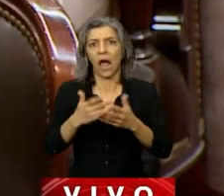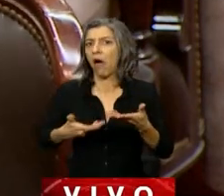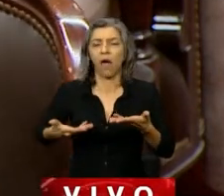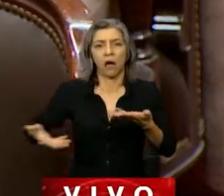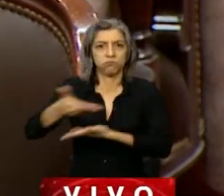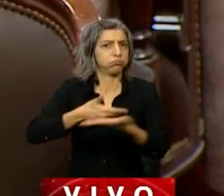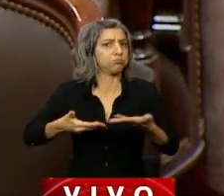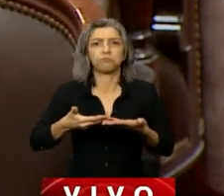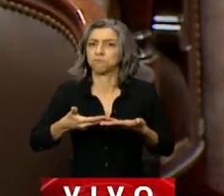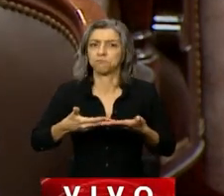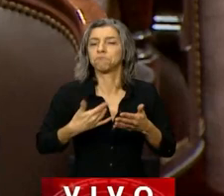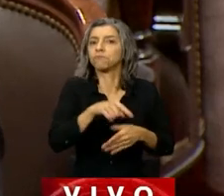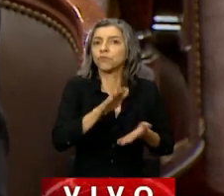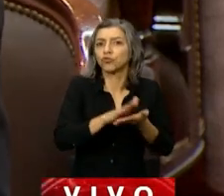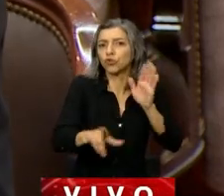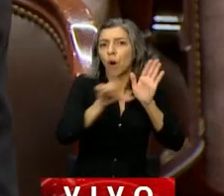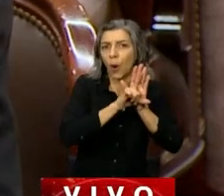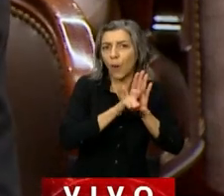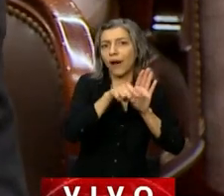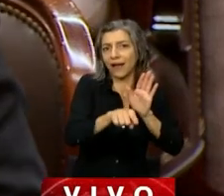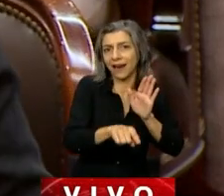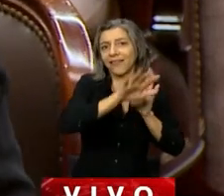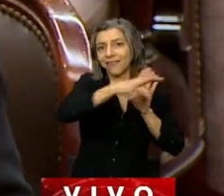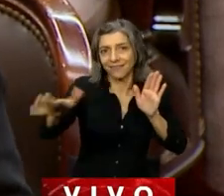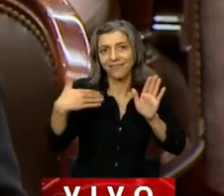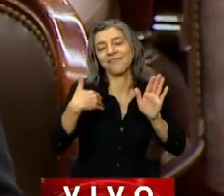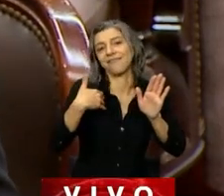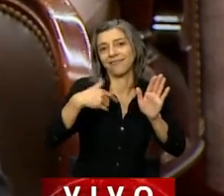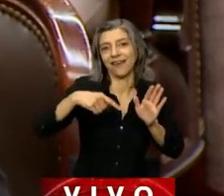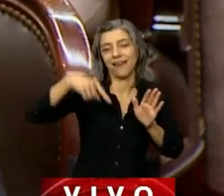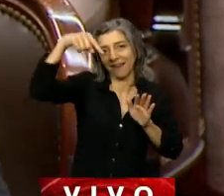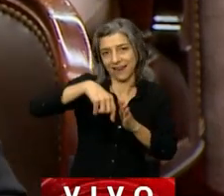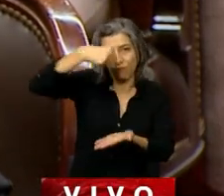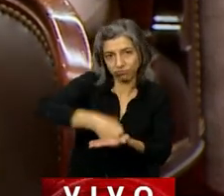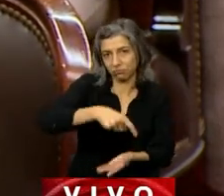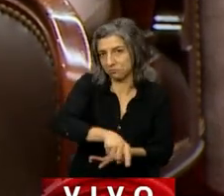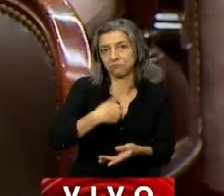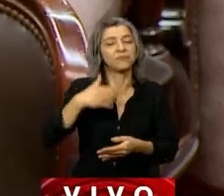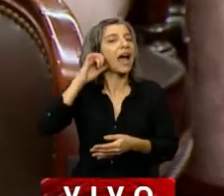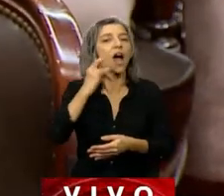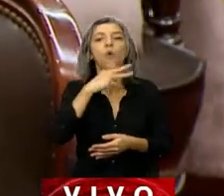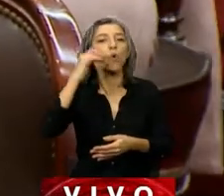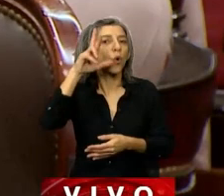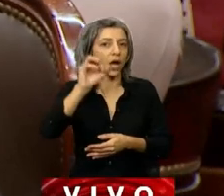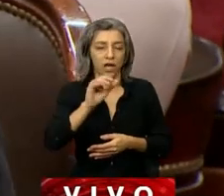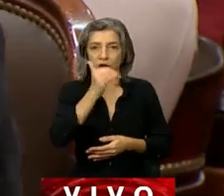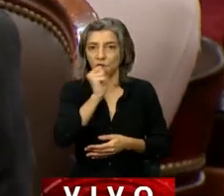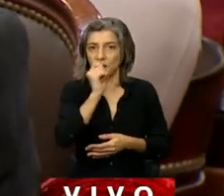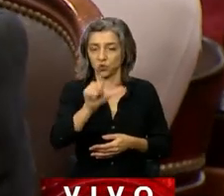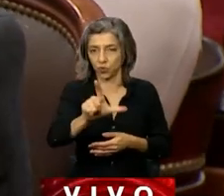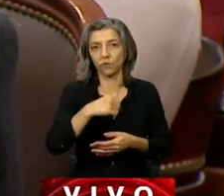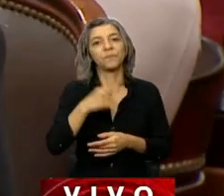órbita en el proyecto de ley denominado Área Marina Bentónica Agujero Azul, INIDEP, febrero